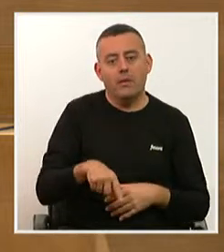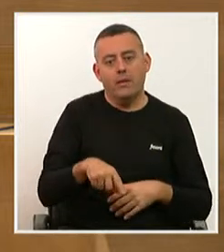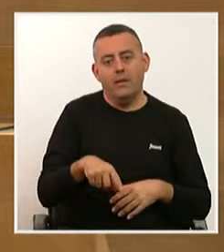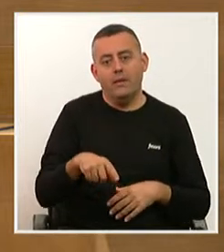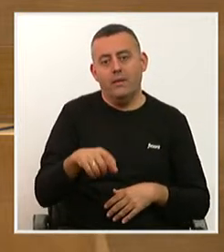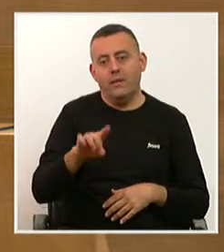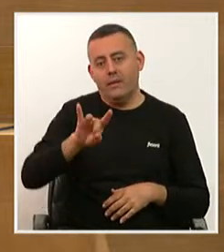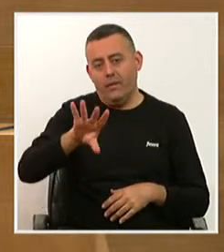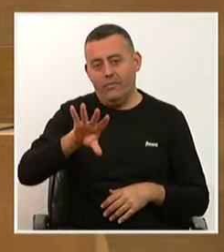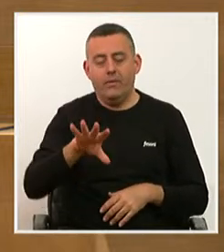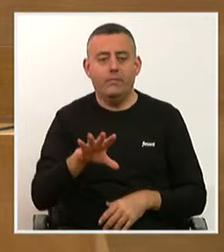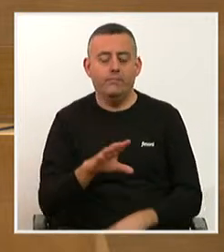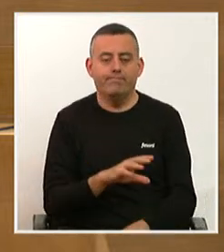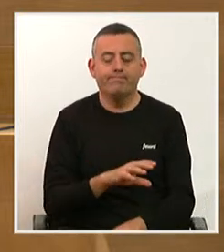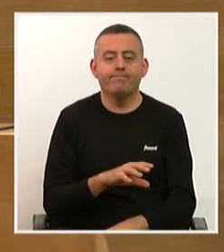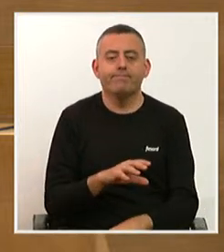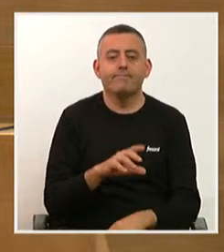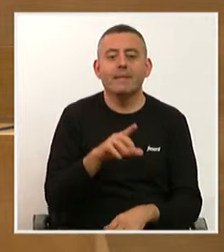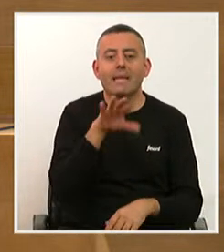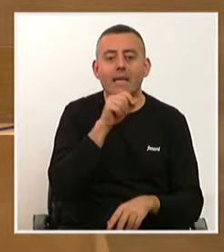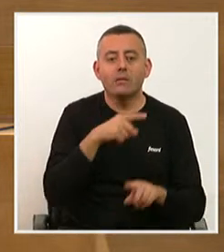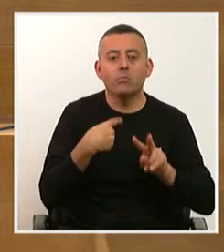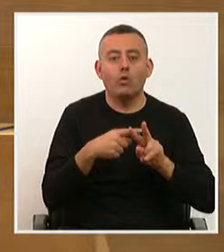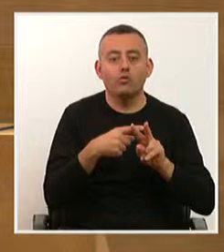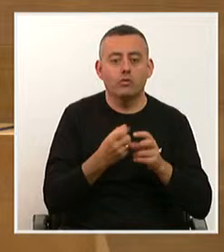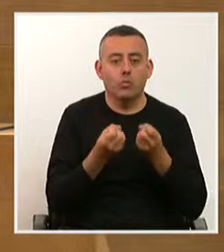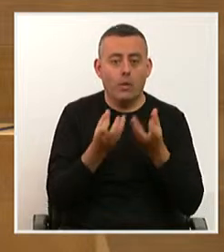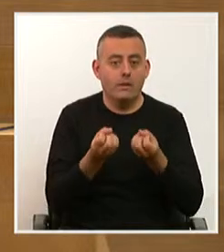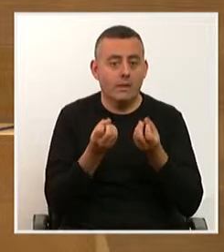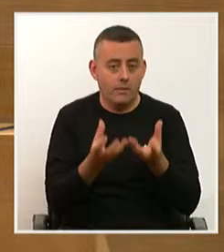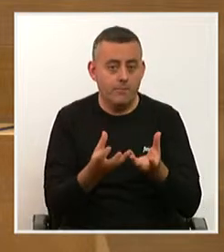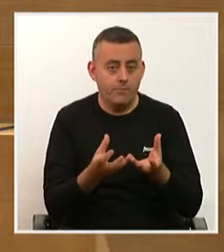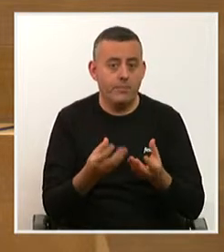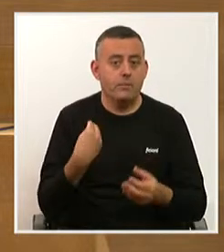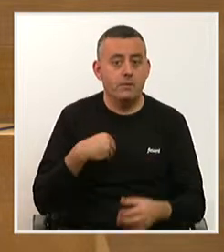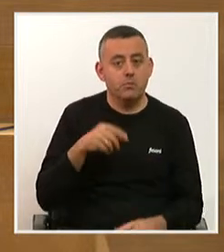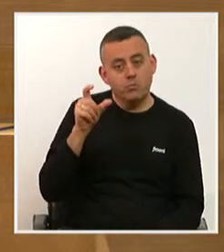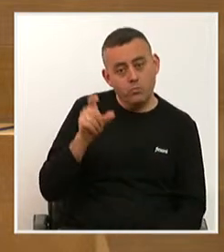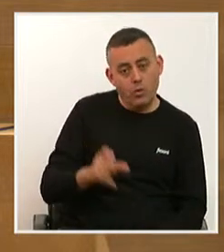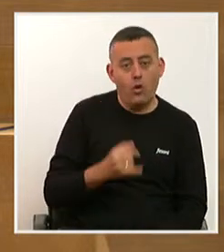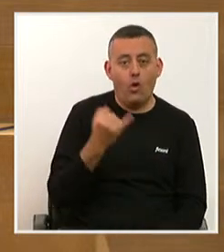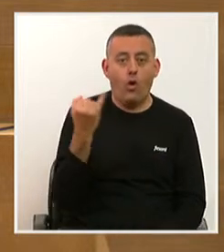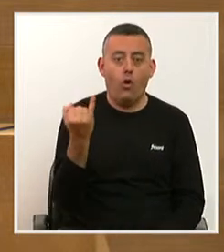por parte del grupo parlamentario vox cortes valencianas el ilustre diputado José